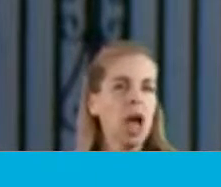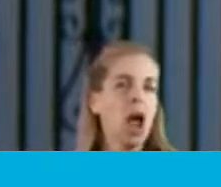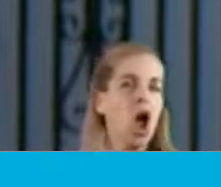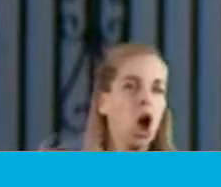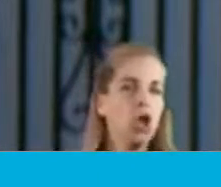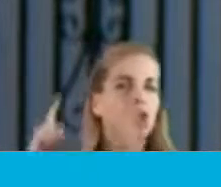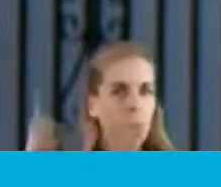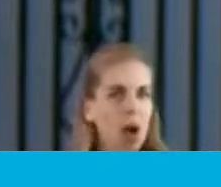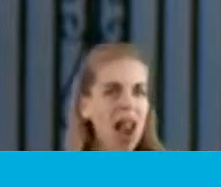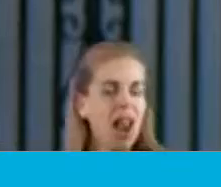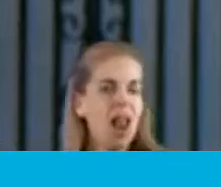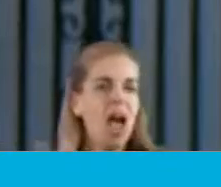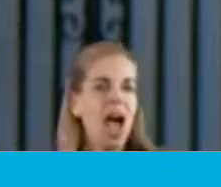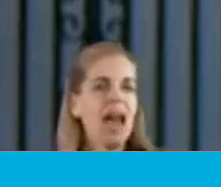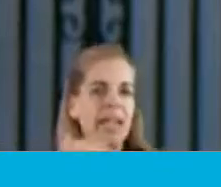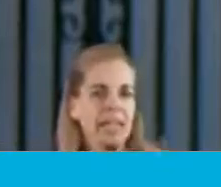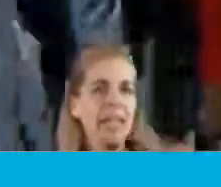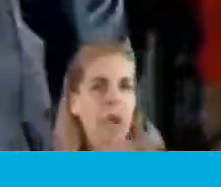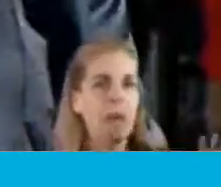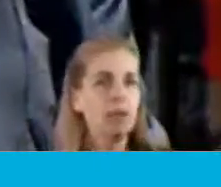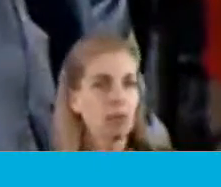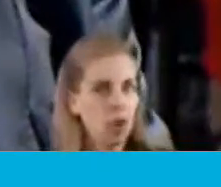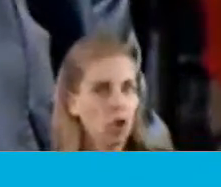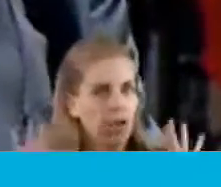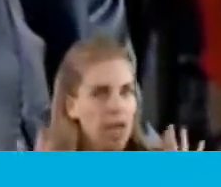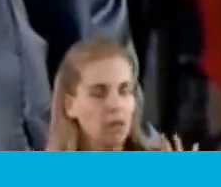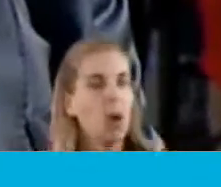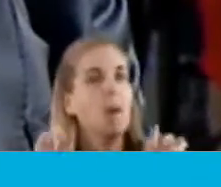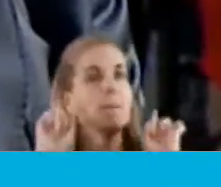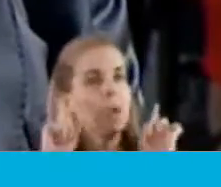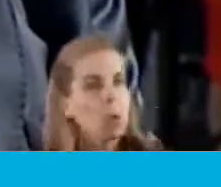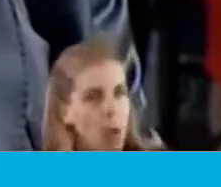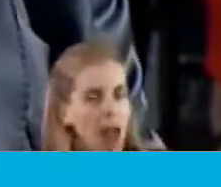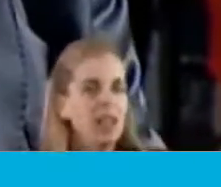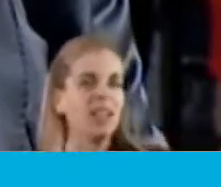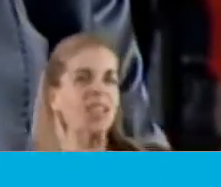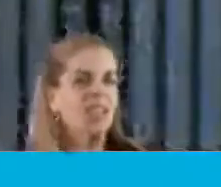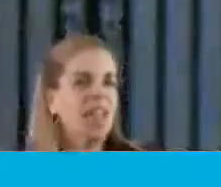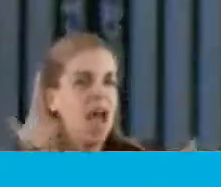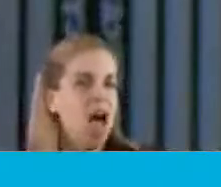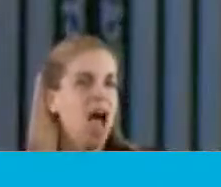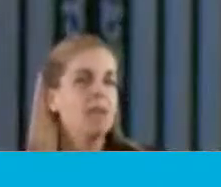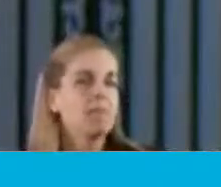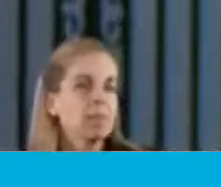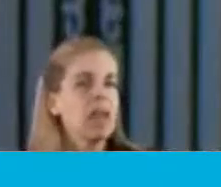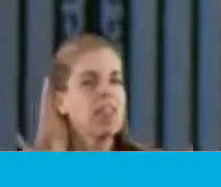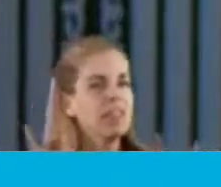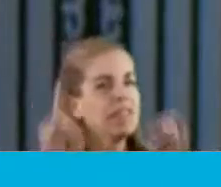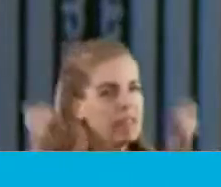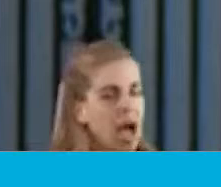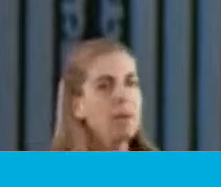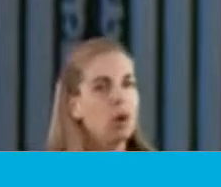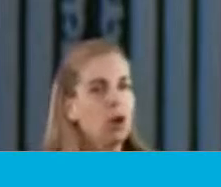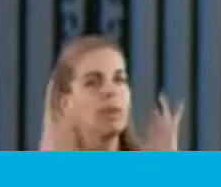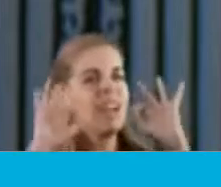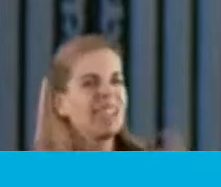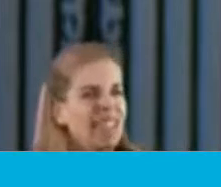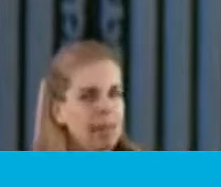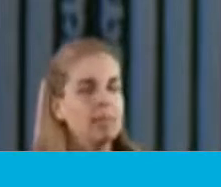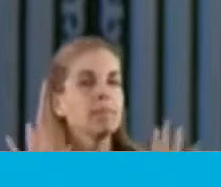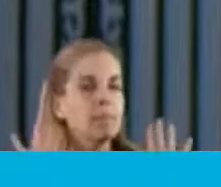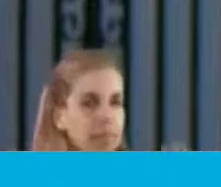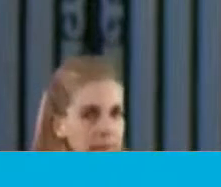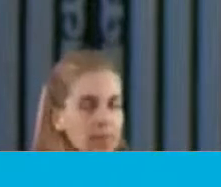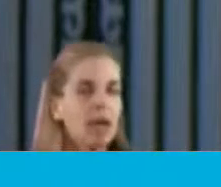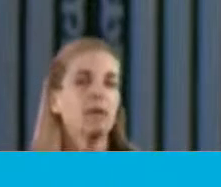Me alegran estos resultados. Eso no significa que desconozca los problemas que tenemos. Debemos transitar